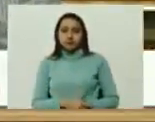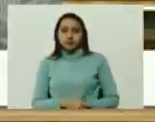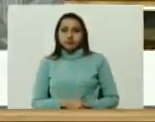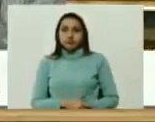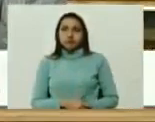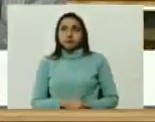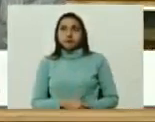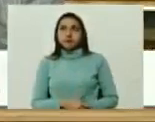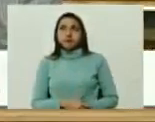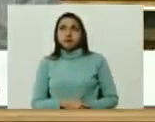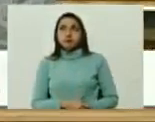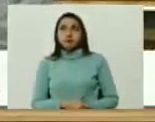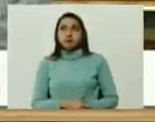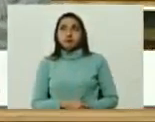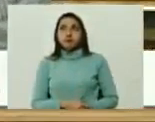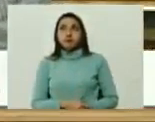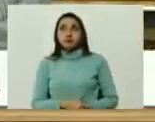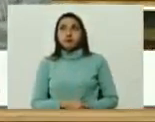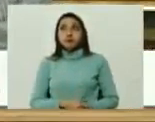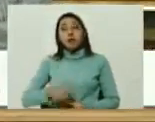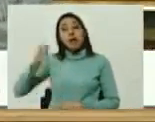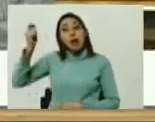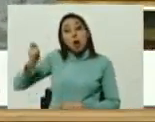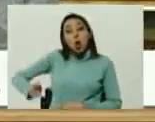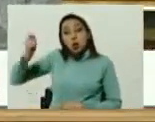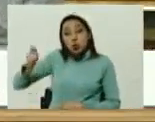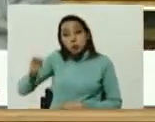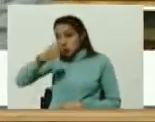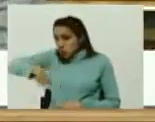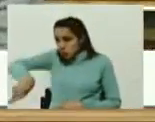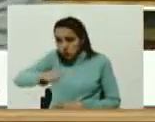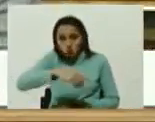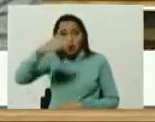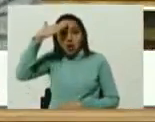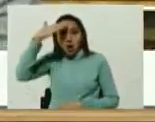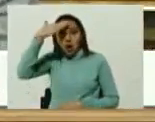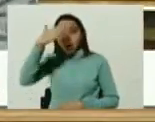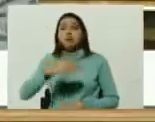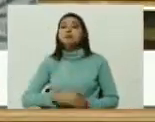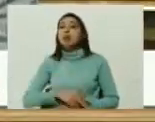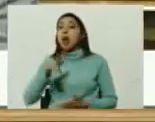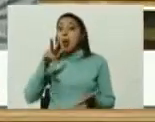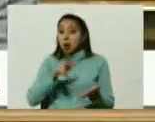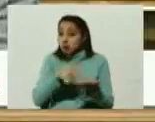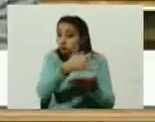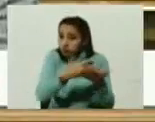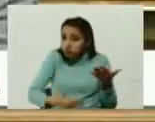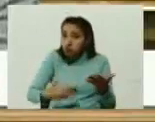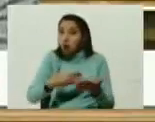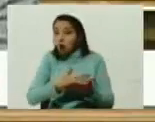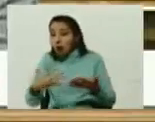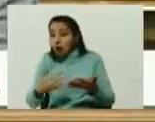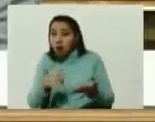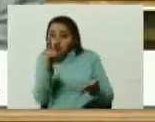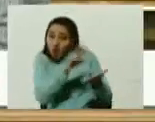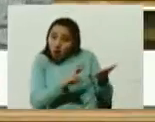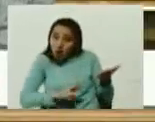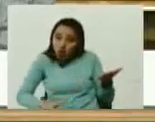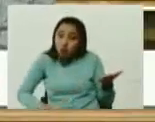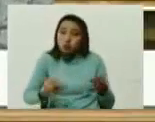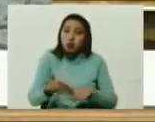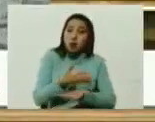en consideración de las honorables diputadas y los honorables diputados la aprobación del acuerdo con motivo de celebrarse